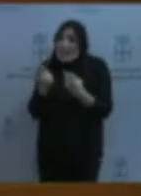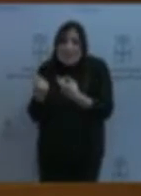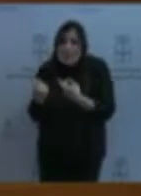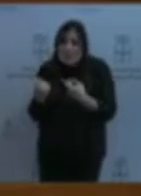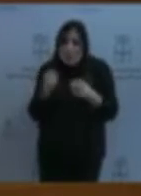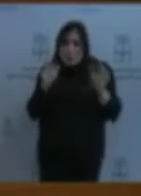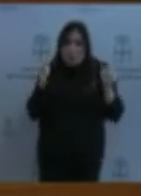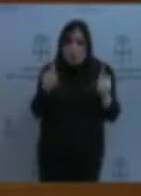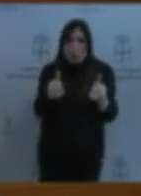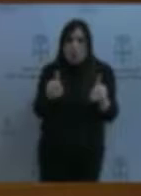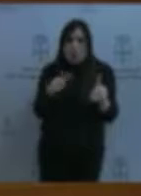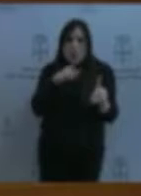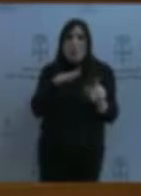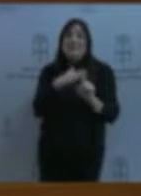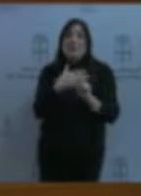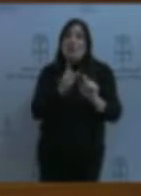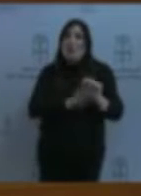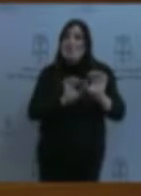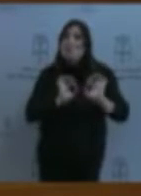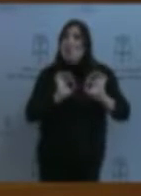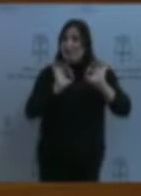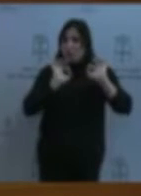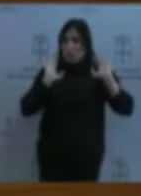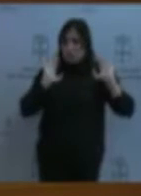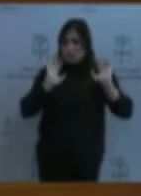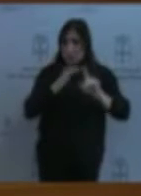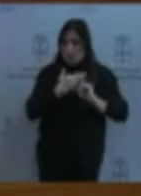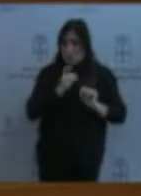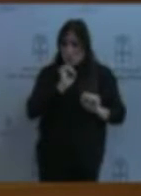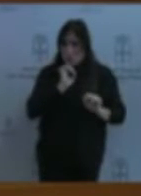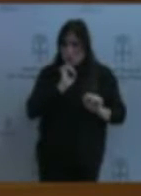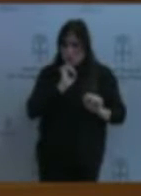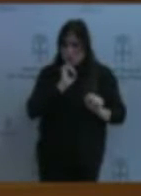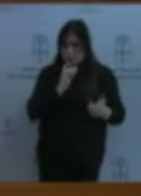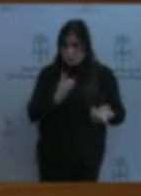de la infraestructura en ese momento.